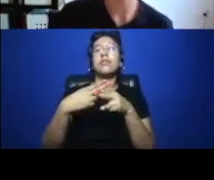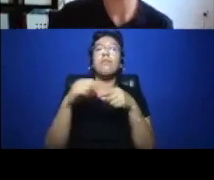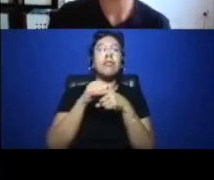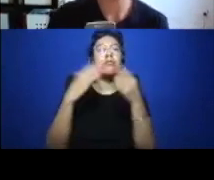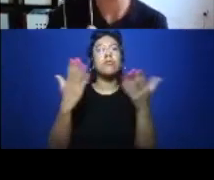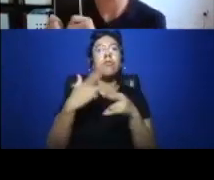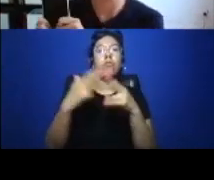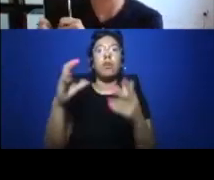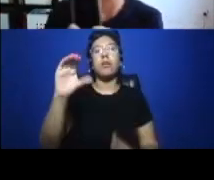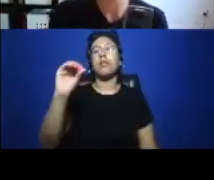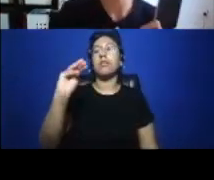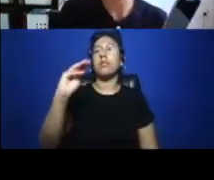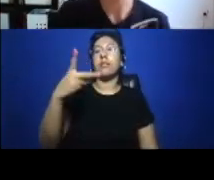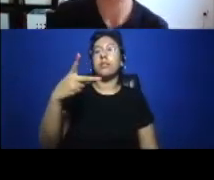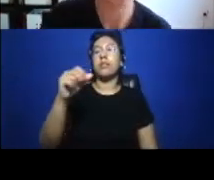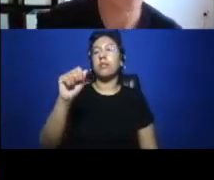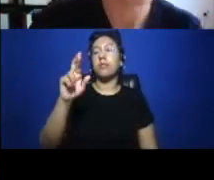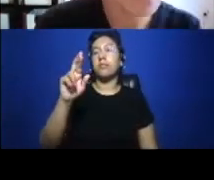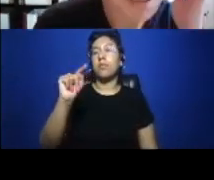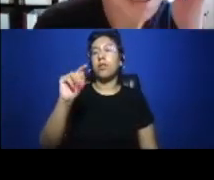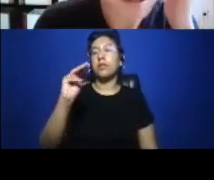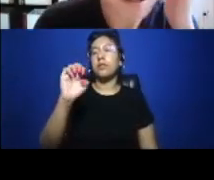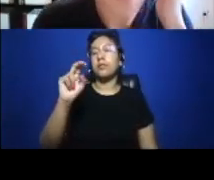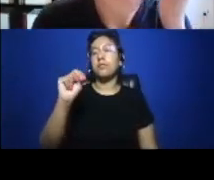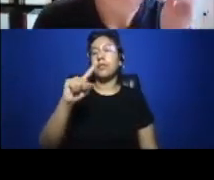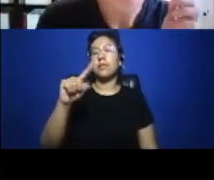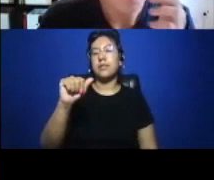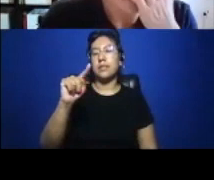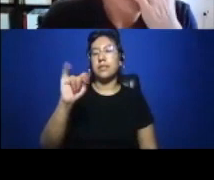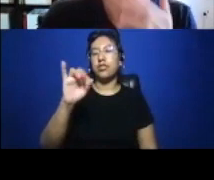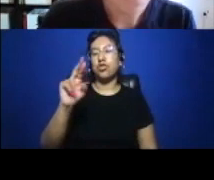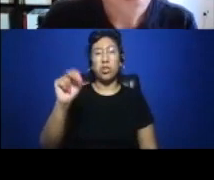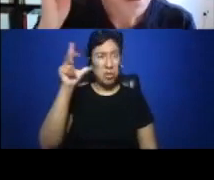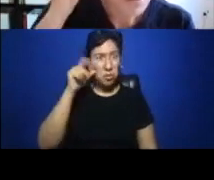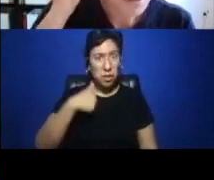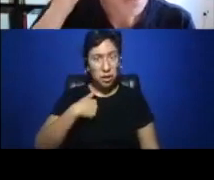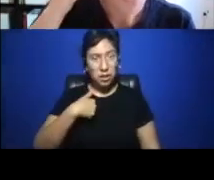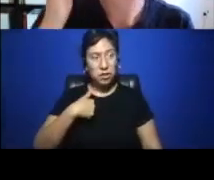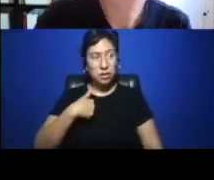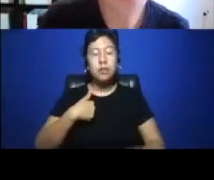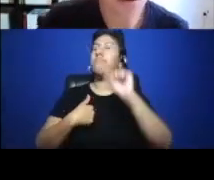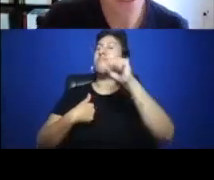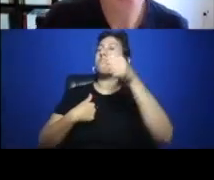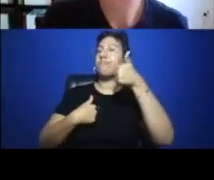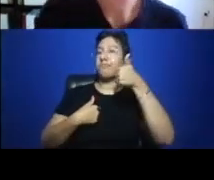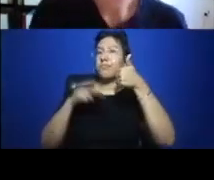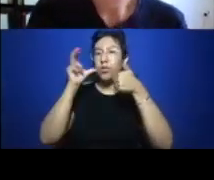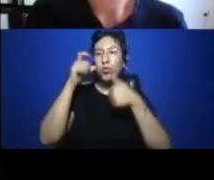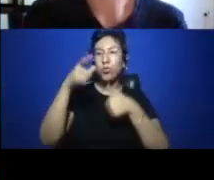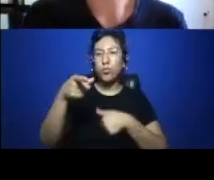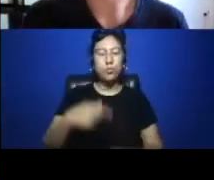hay una práctica que se llama mantener las cosas separadas.